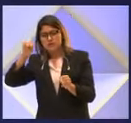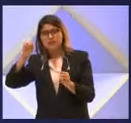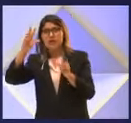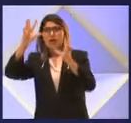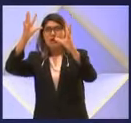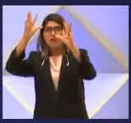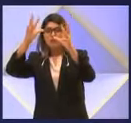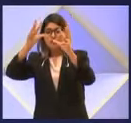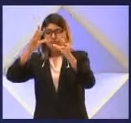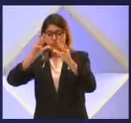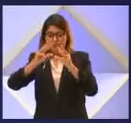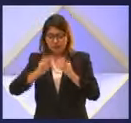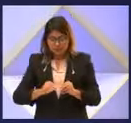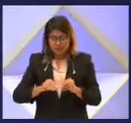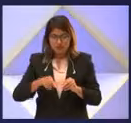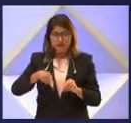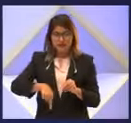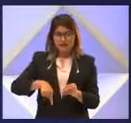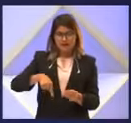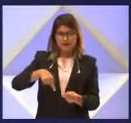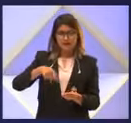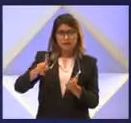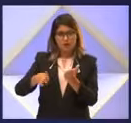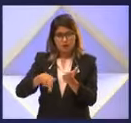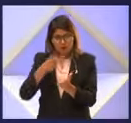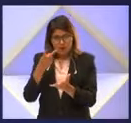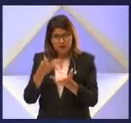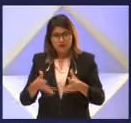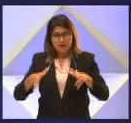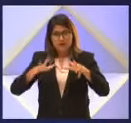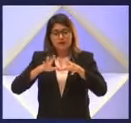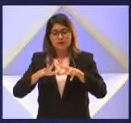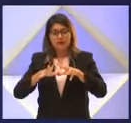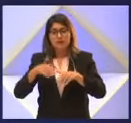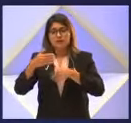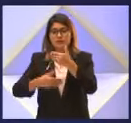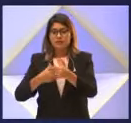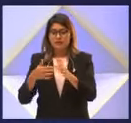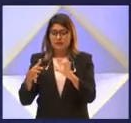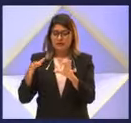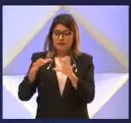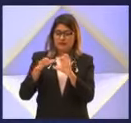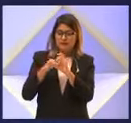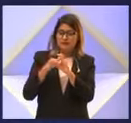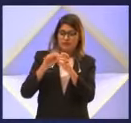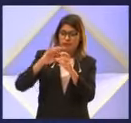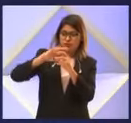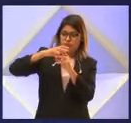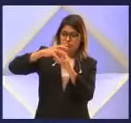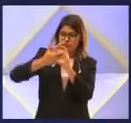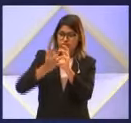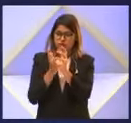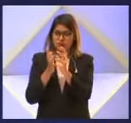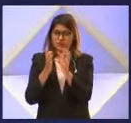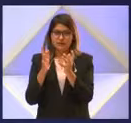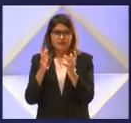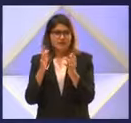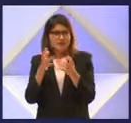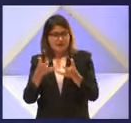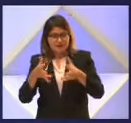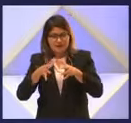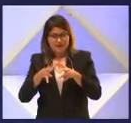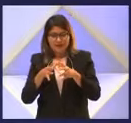tiempo de esas partículas van cayendo y luego a entrar en contacto con la atmósfera por debido a la fricción